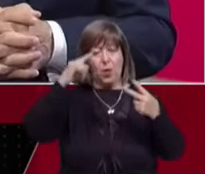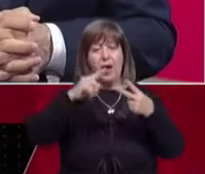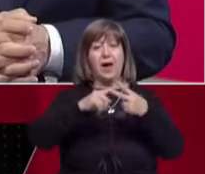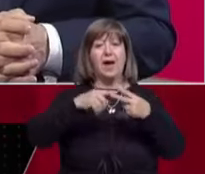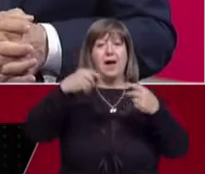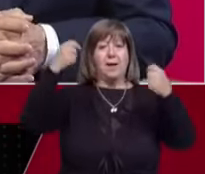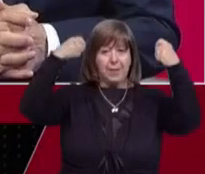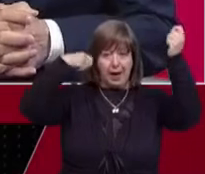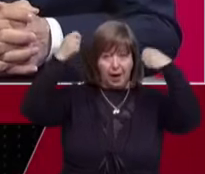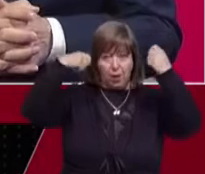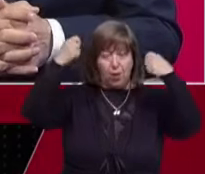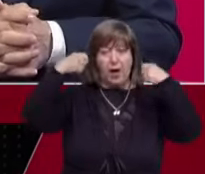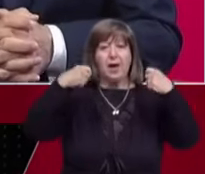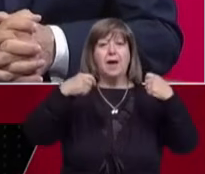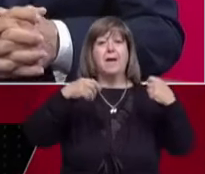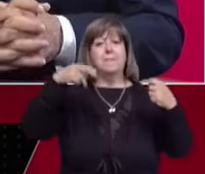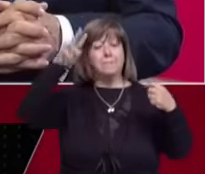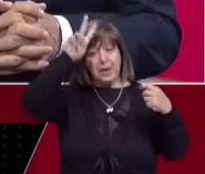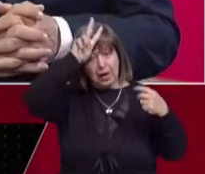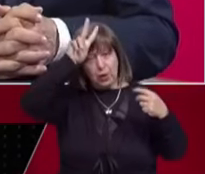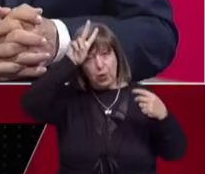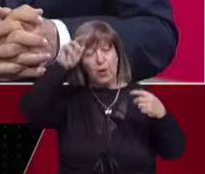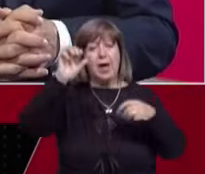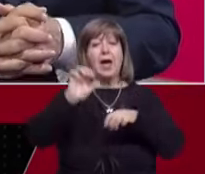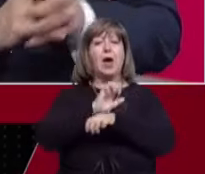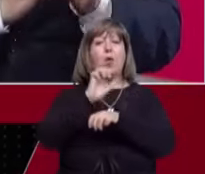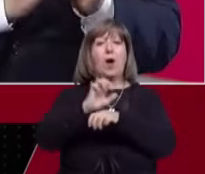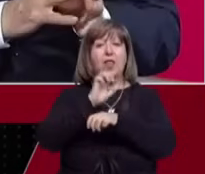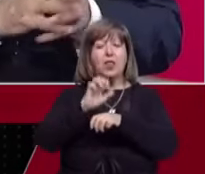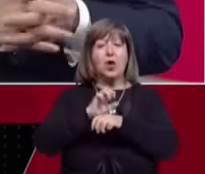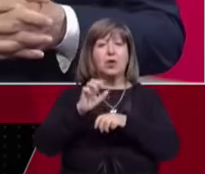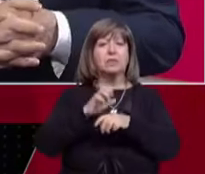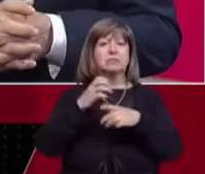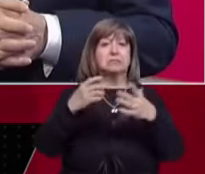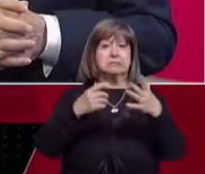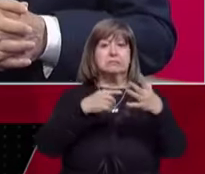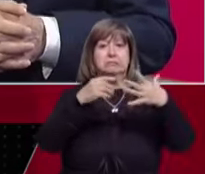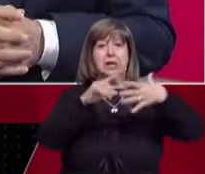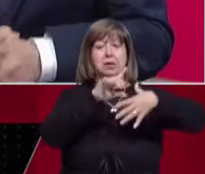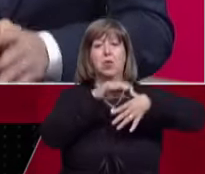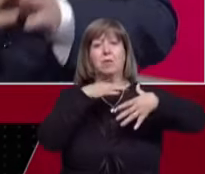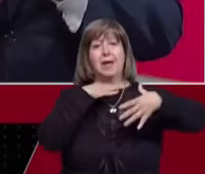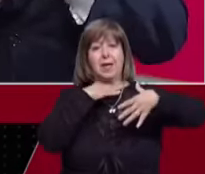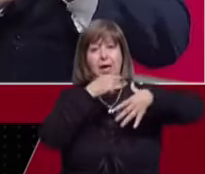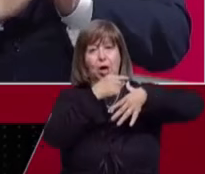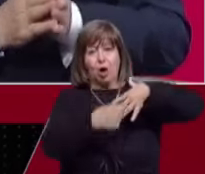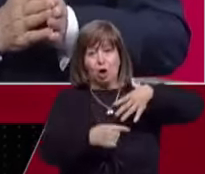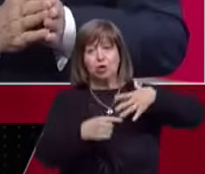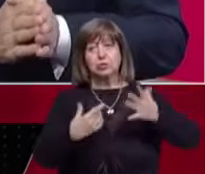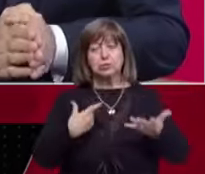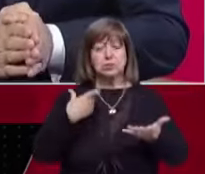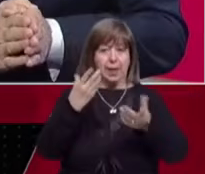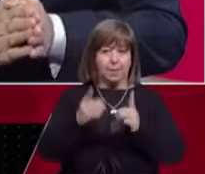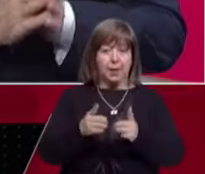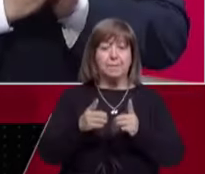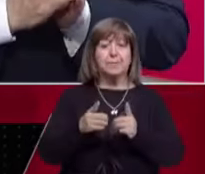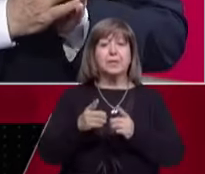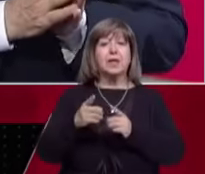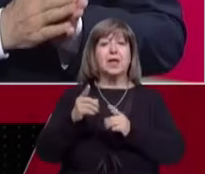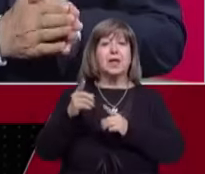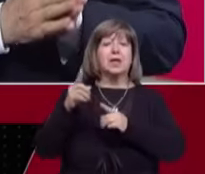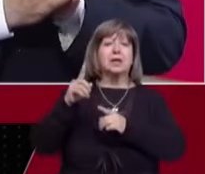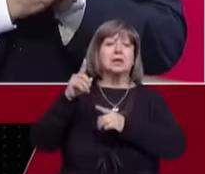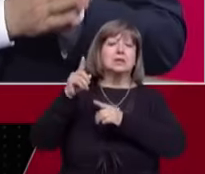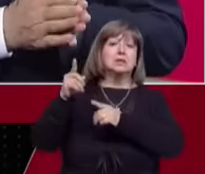está Paraguay, está Perú, Ecuador, países centroamericanos. Por otro lado, tanto